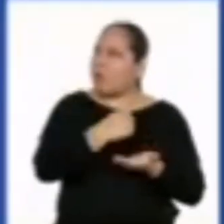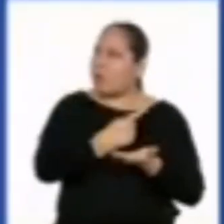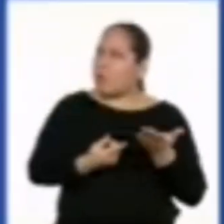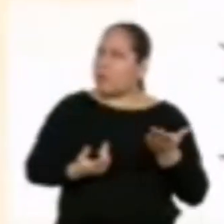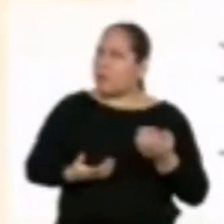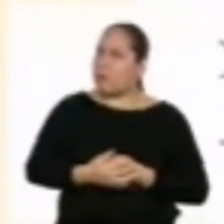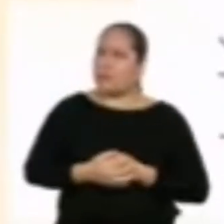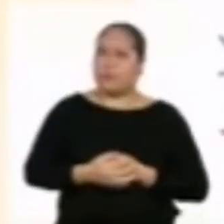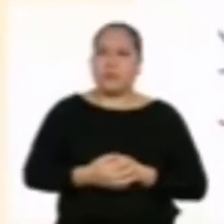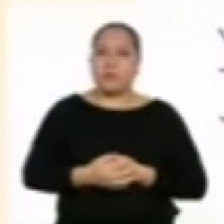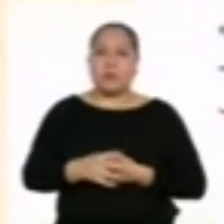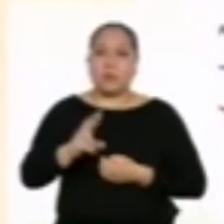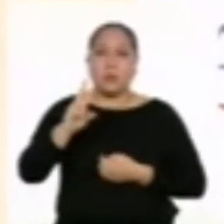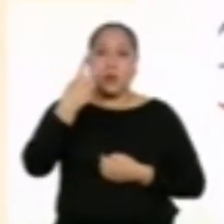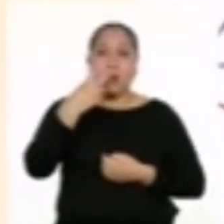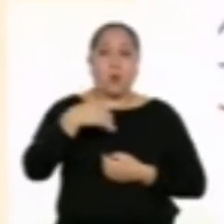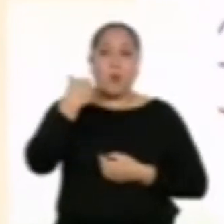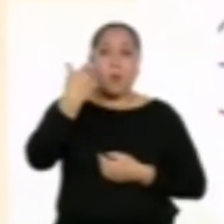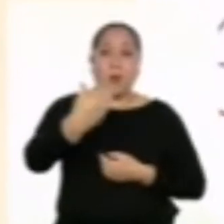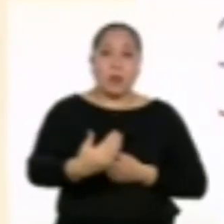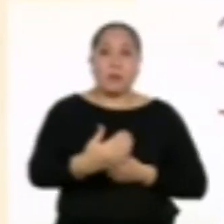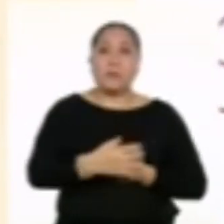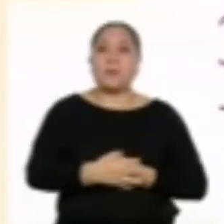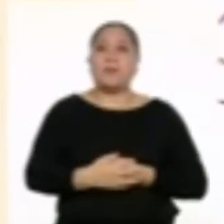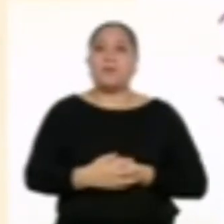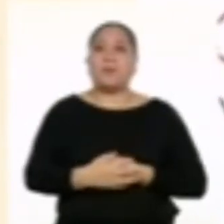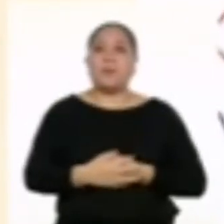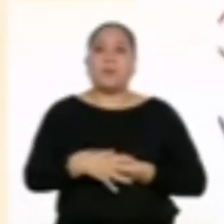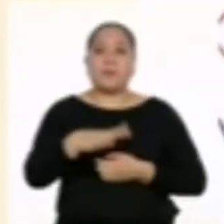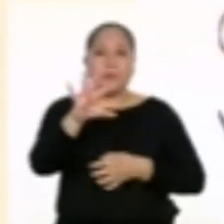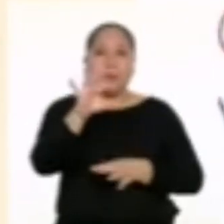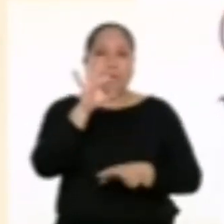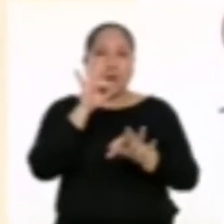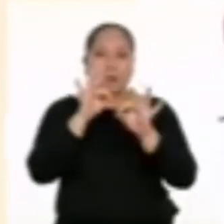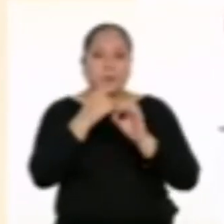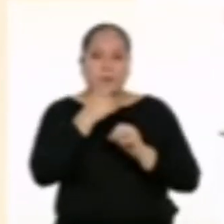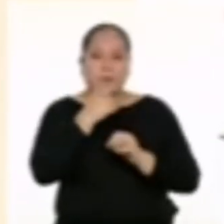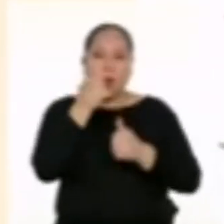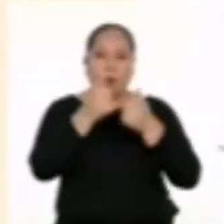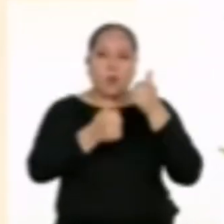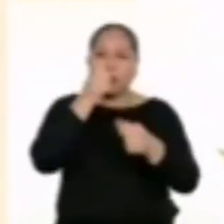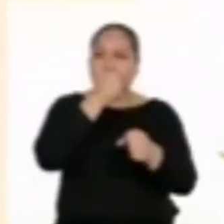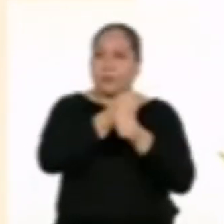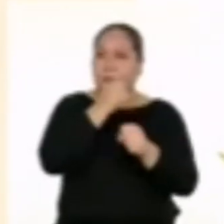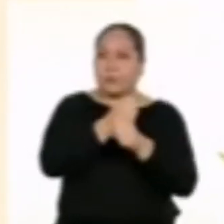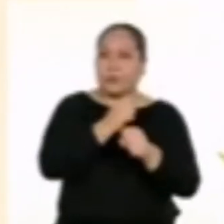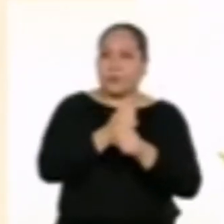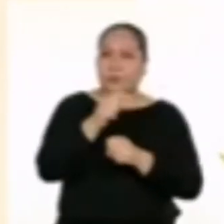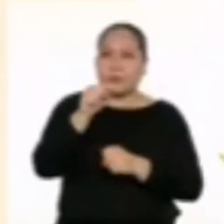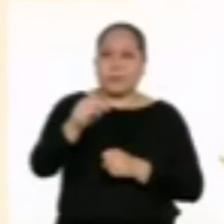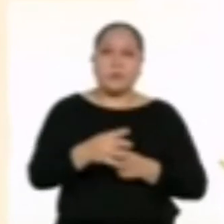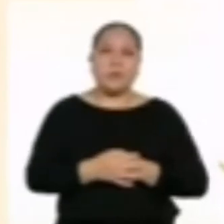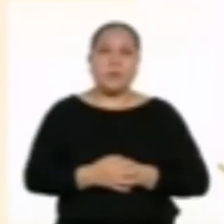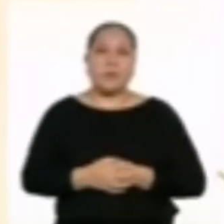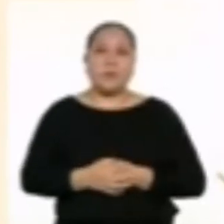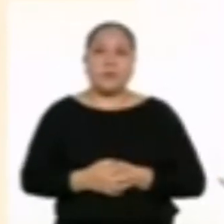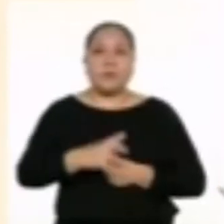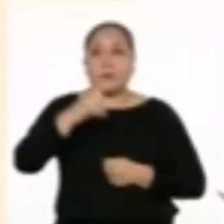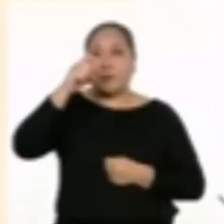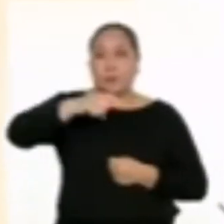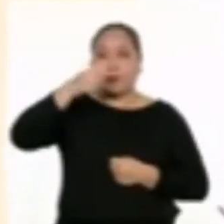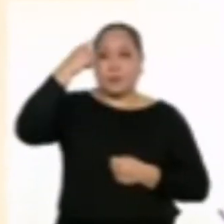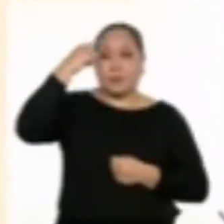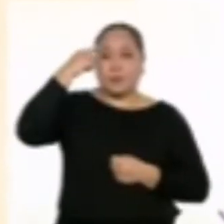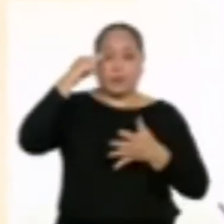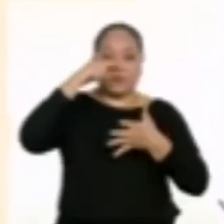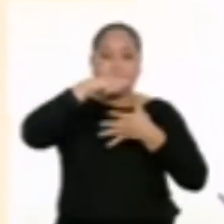paso? Nuestro segundo paso consiste en determinar la propuesta de trabajo. Para hacerlo, debemos